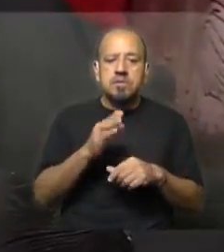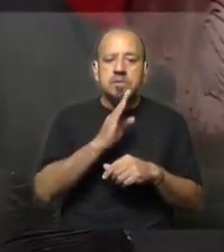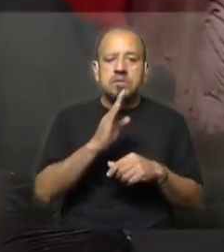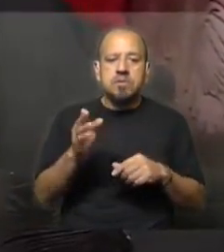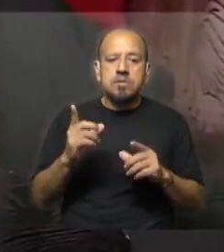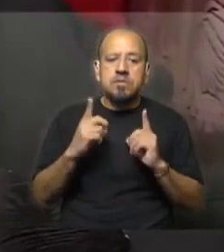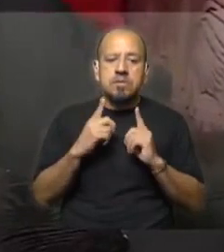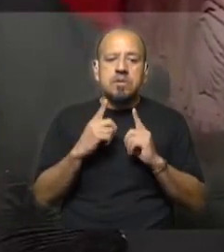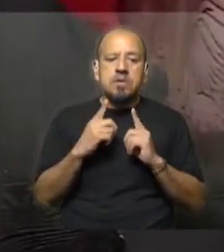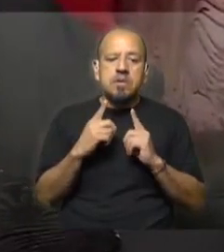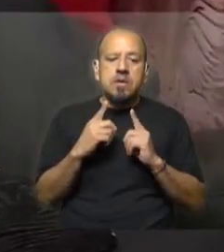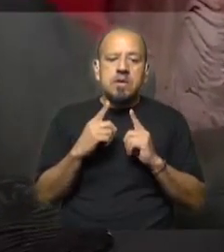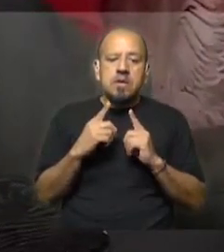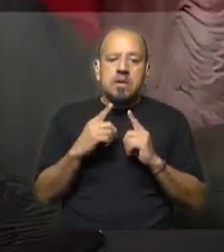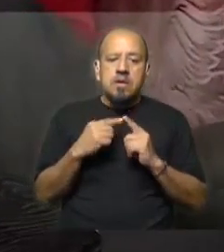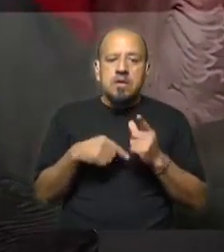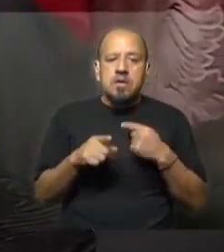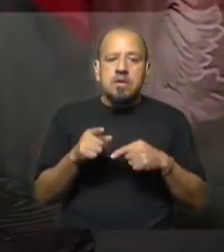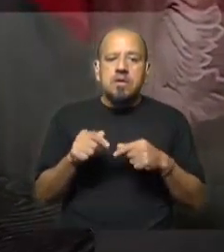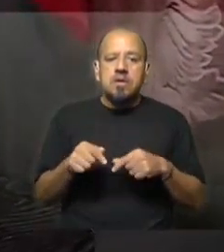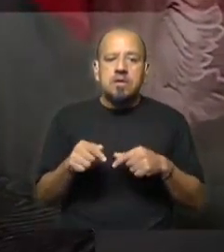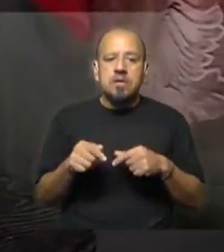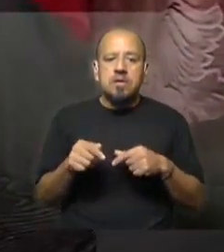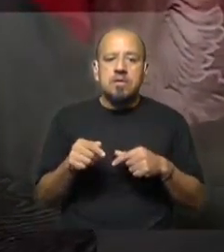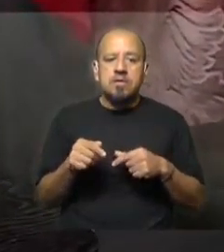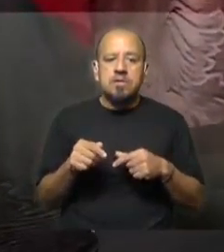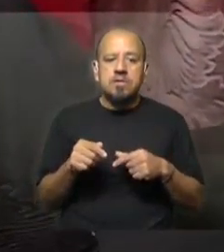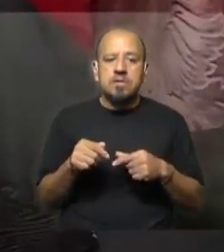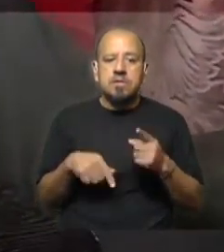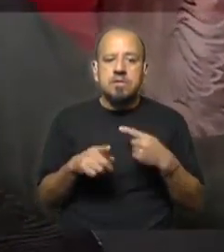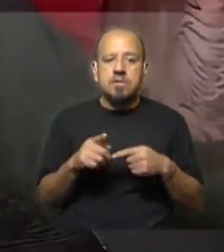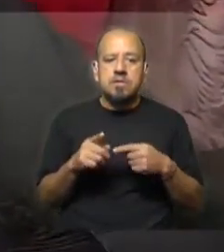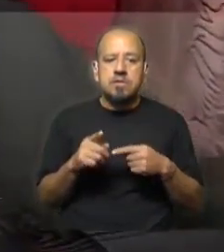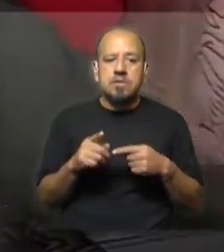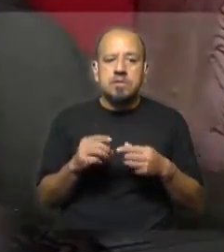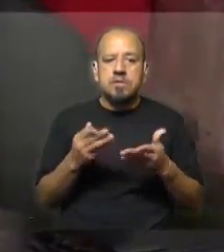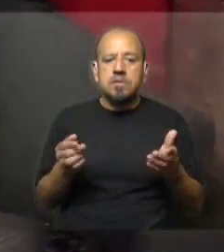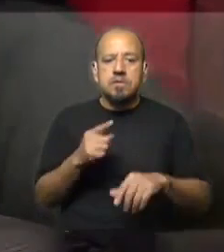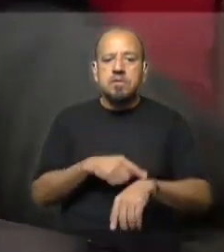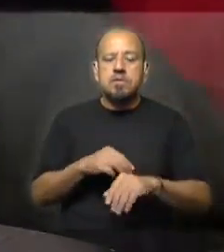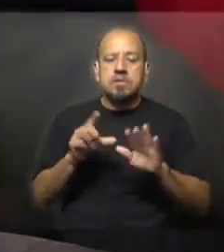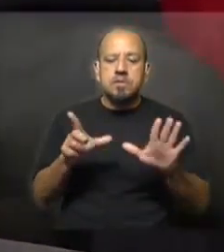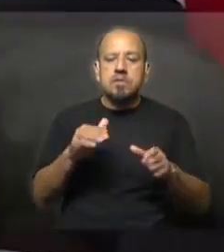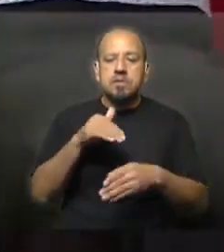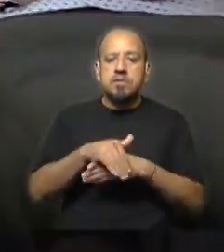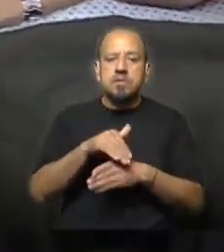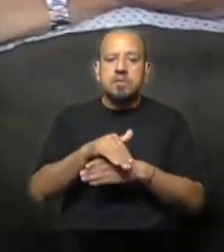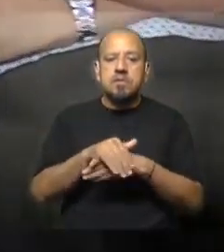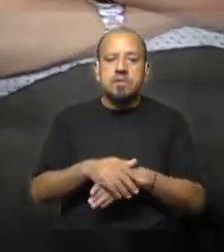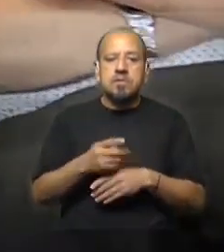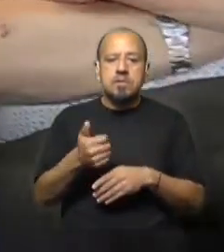que lo lea mucha gente. Invitamos a la gente a venirse aquí a las 19 horas. Estamos en